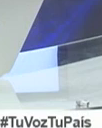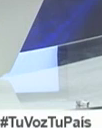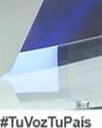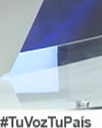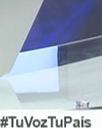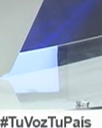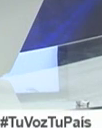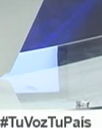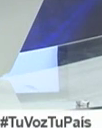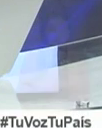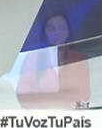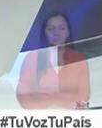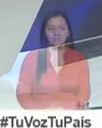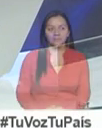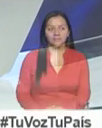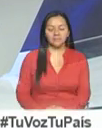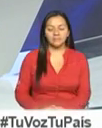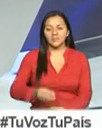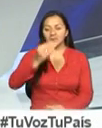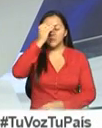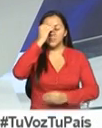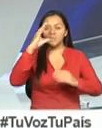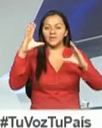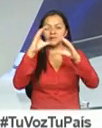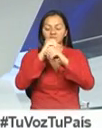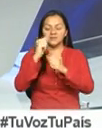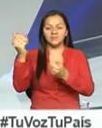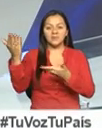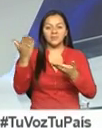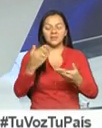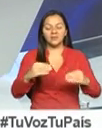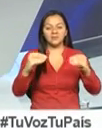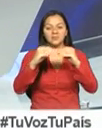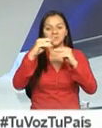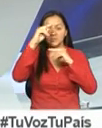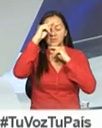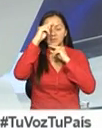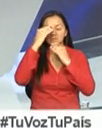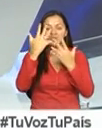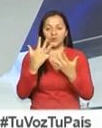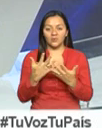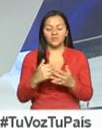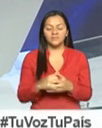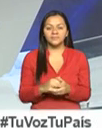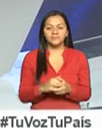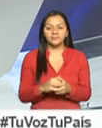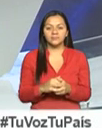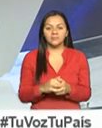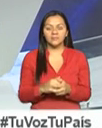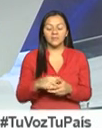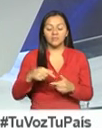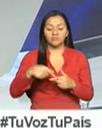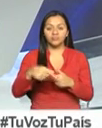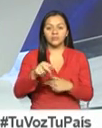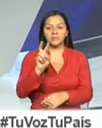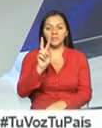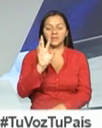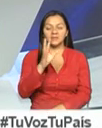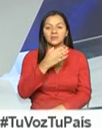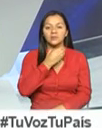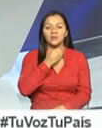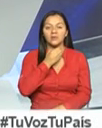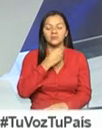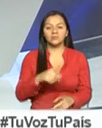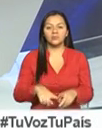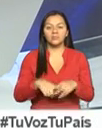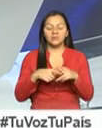Muy buenas noches, bienvenidos a su tercera emisión de Noticiero Ciudadano, la emisión estelar. Este 25 de agosto